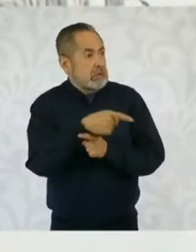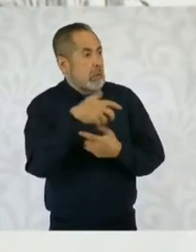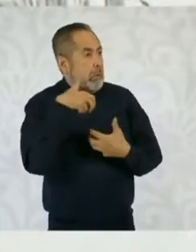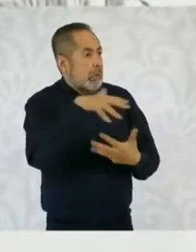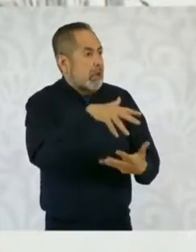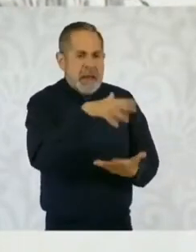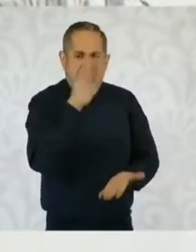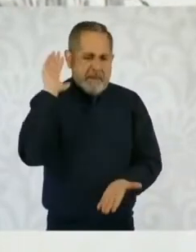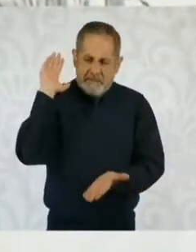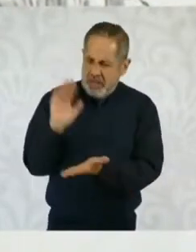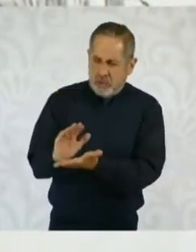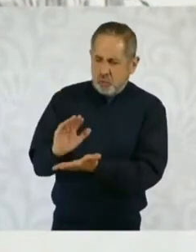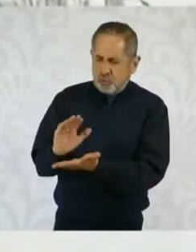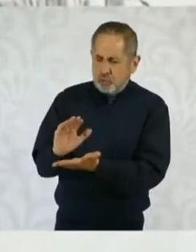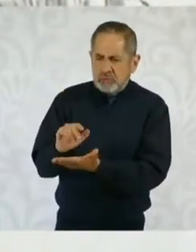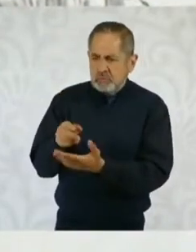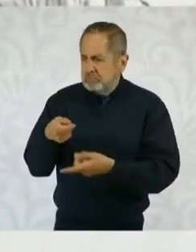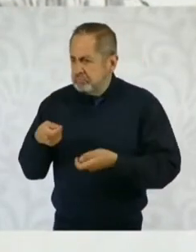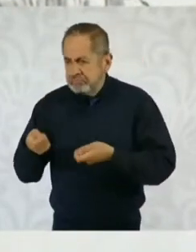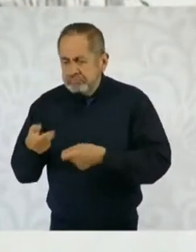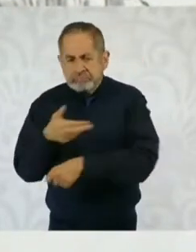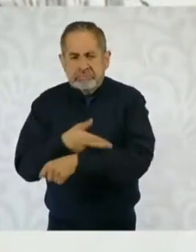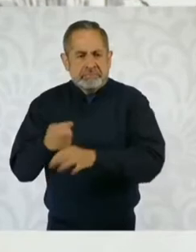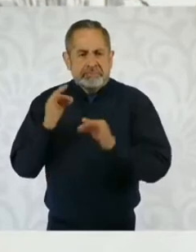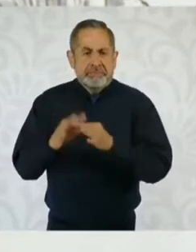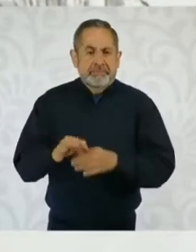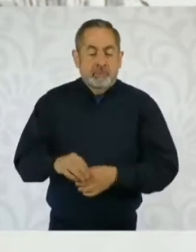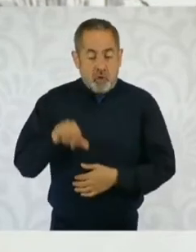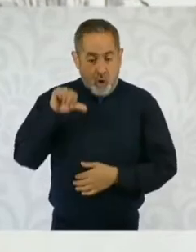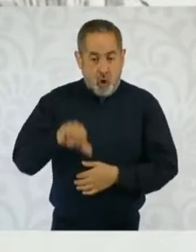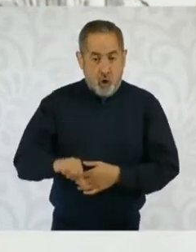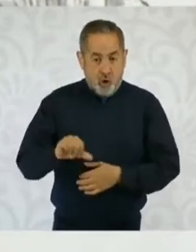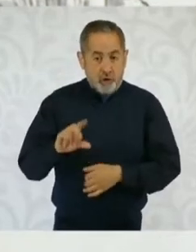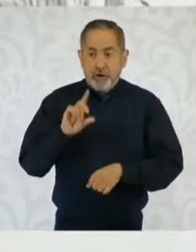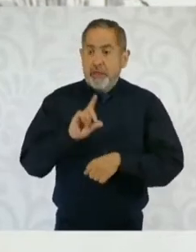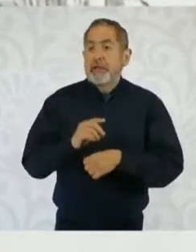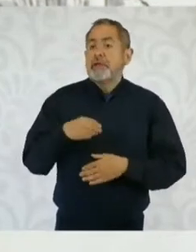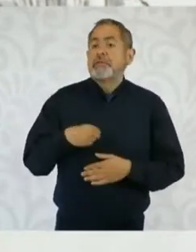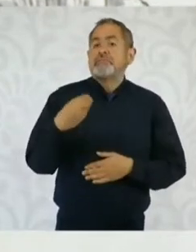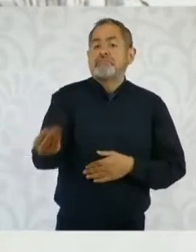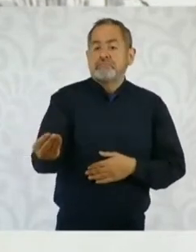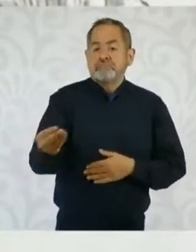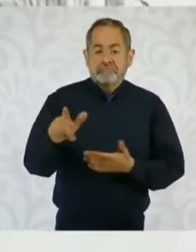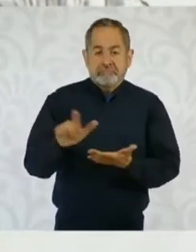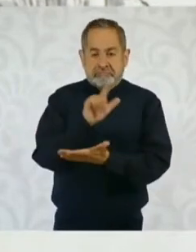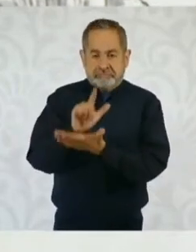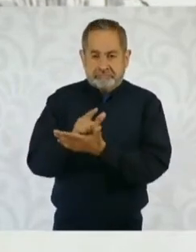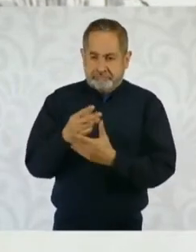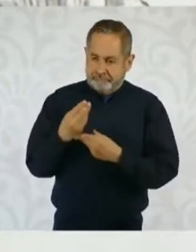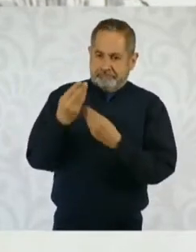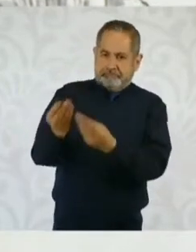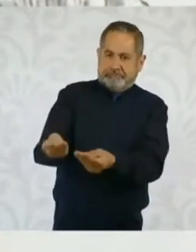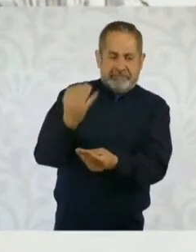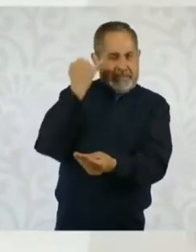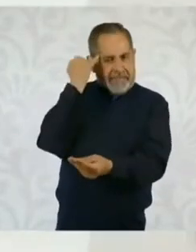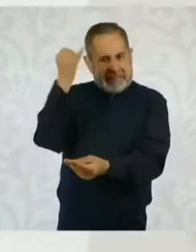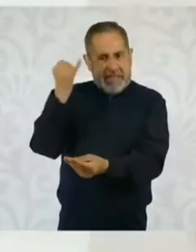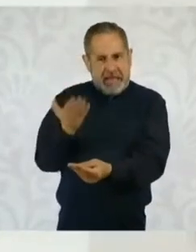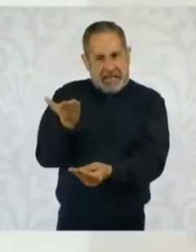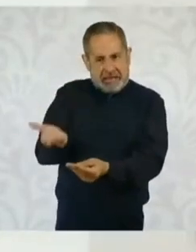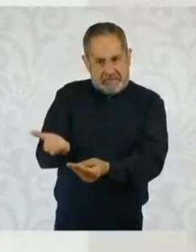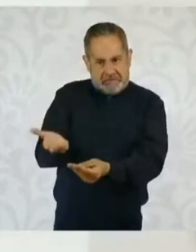INAI. Entonces, se está enviando el día de hoy estas leyes para su